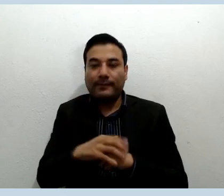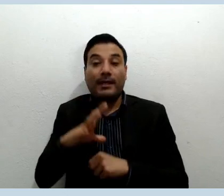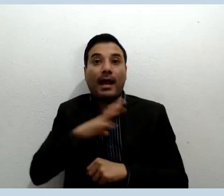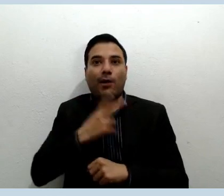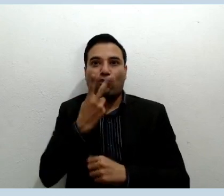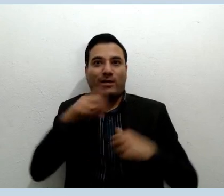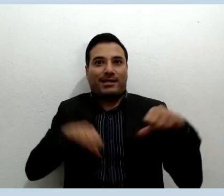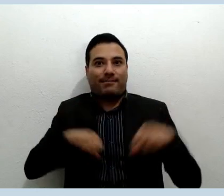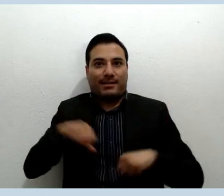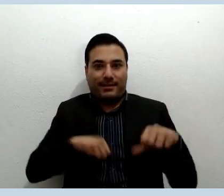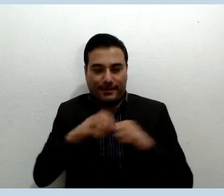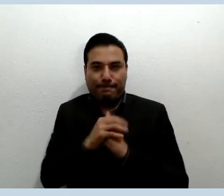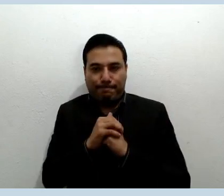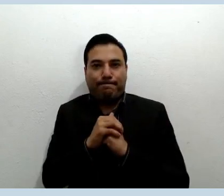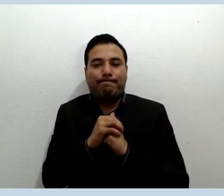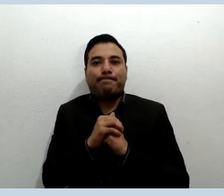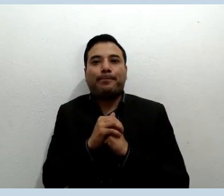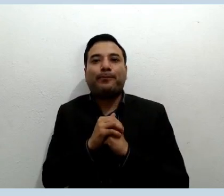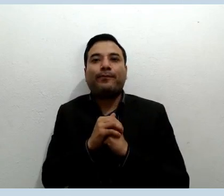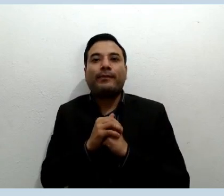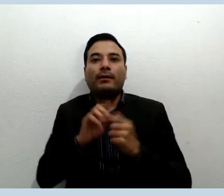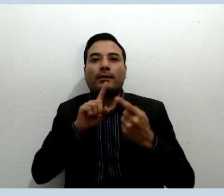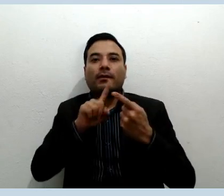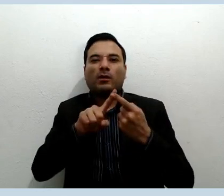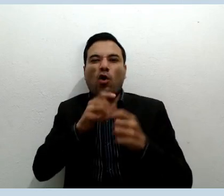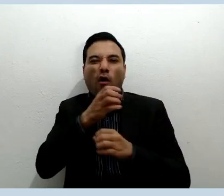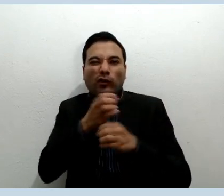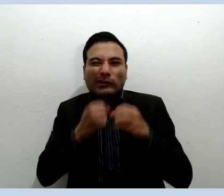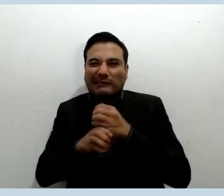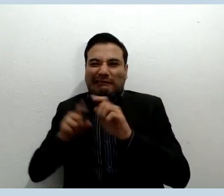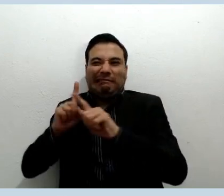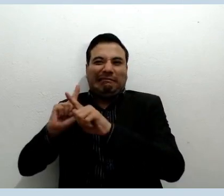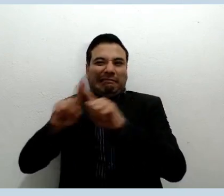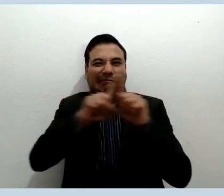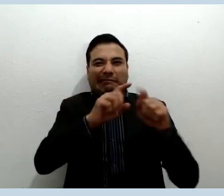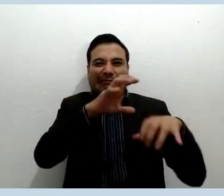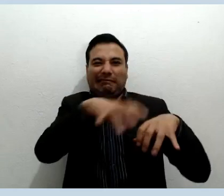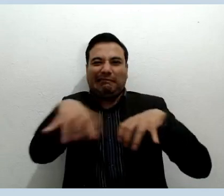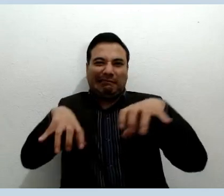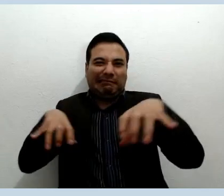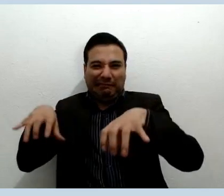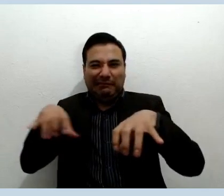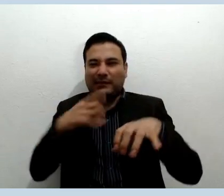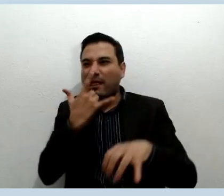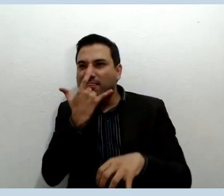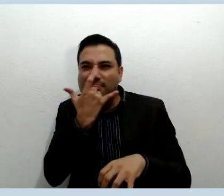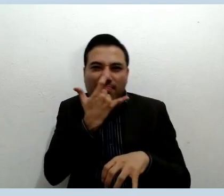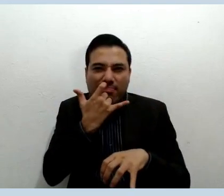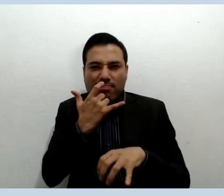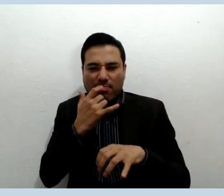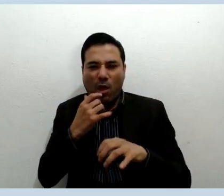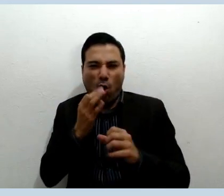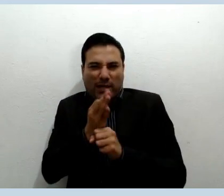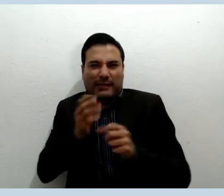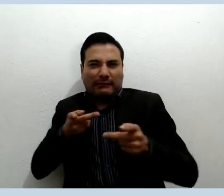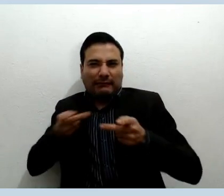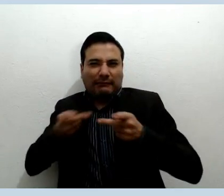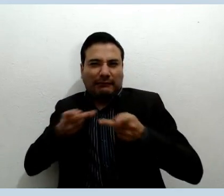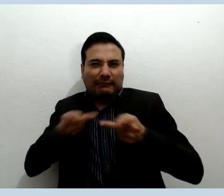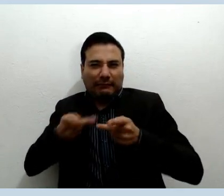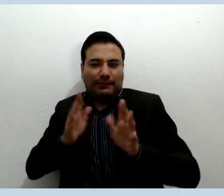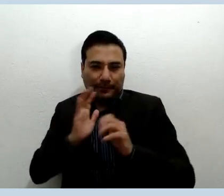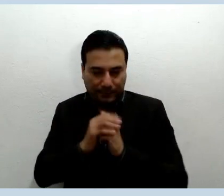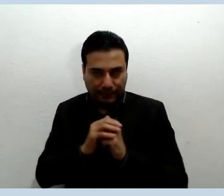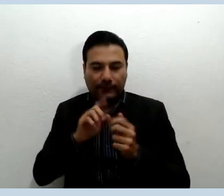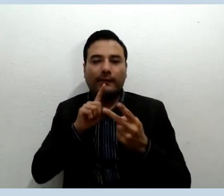actividades eh el objet tuario que va a ser parte de nuestra bueno es una instalación que estamos planeando en estos momentos y